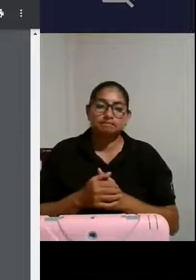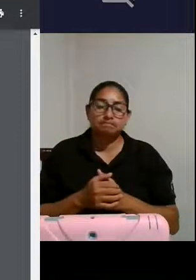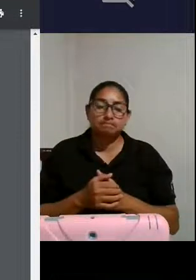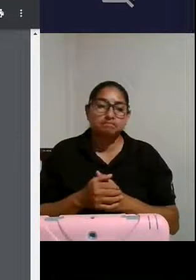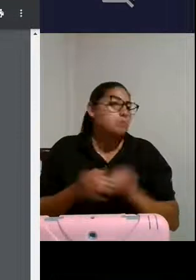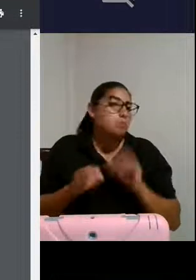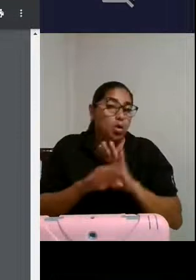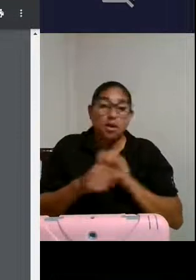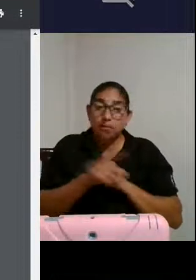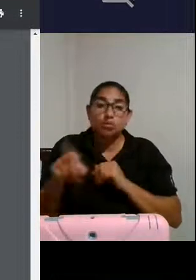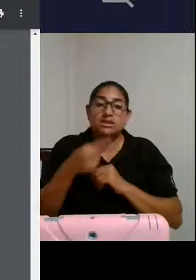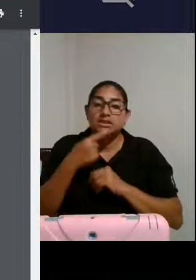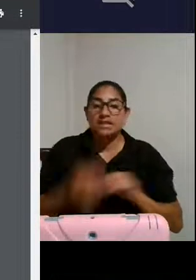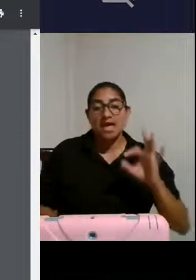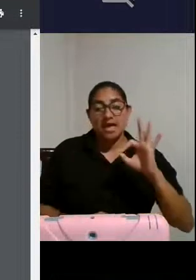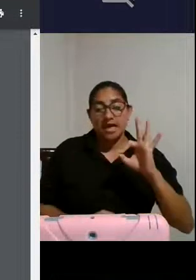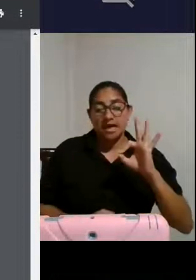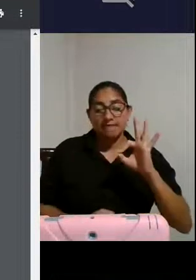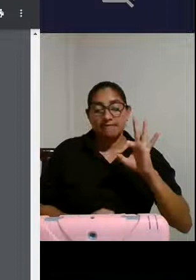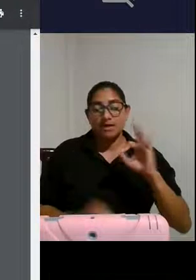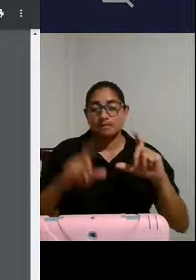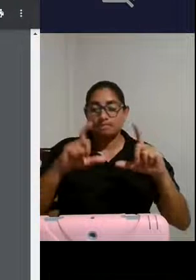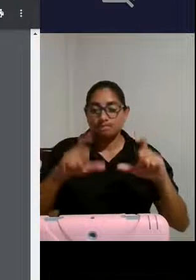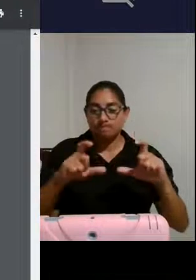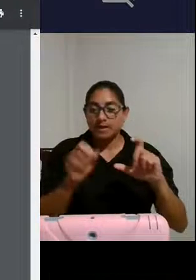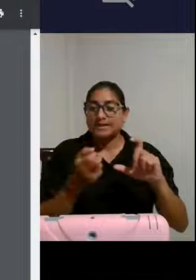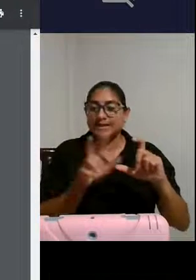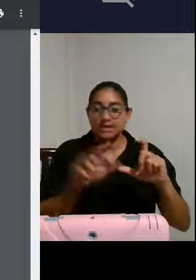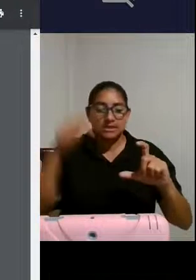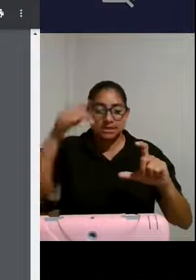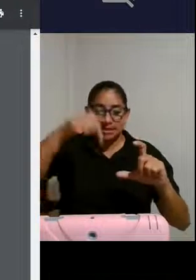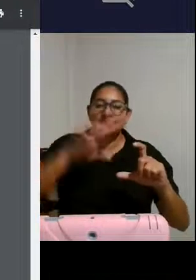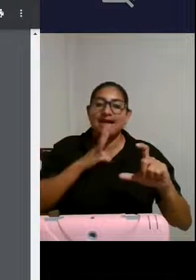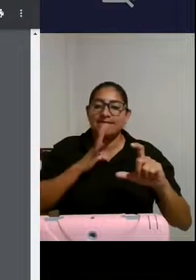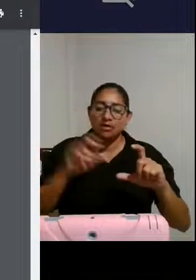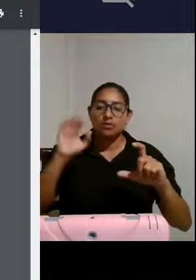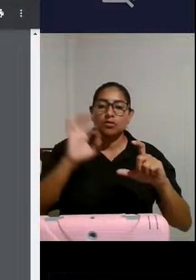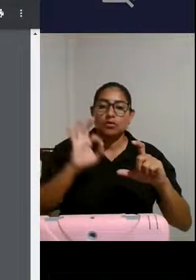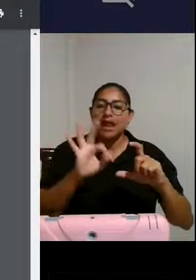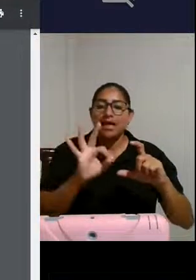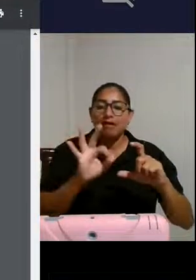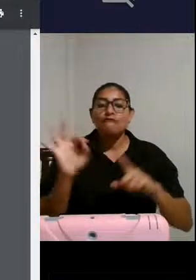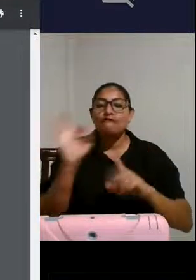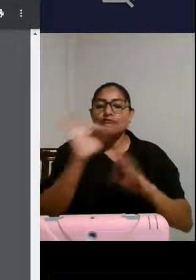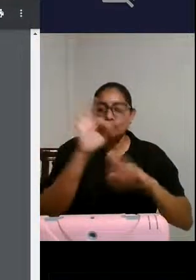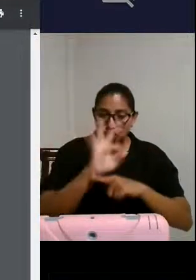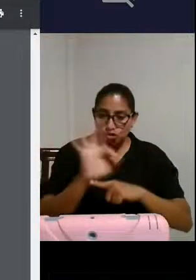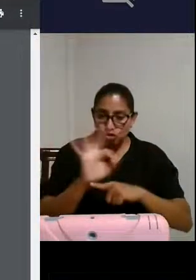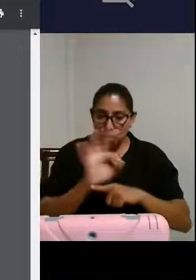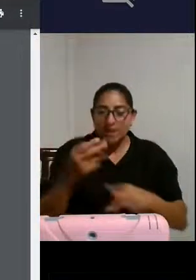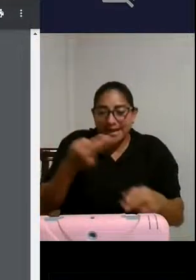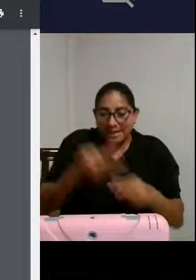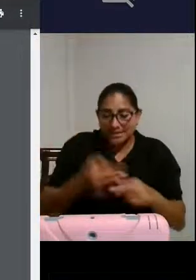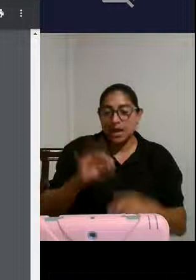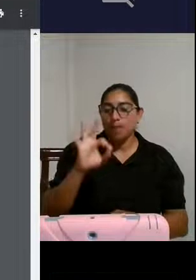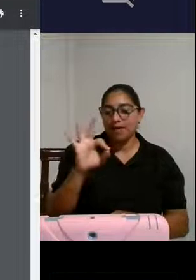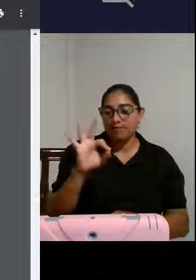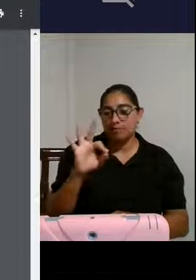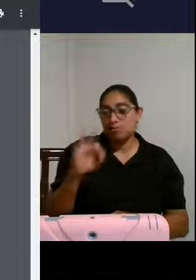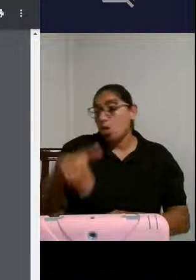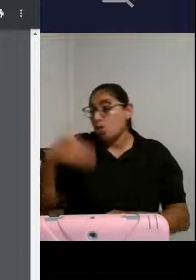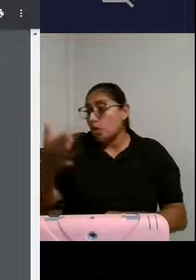acá, digamos, F13, yo sé que usted está evaluando el 13 en la función F. Por ejemplo, si usted pasa del paso 1